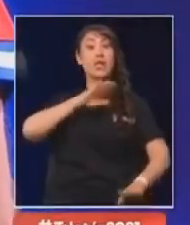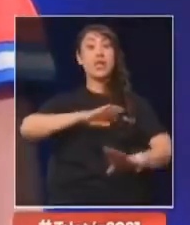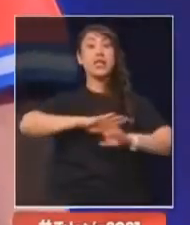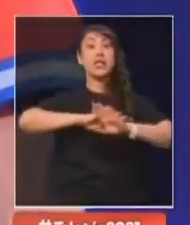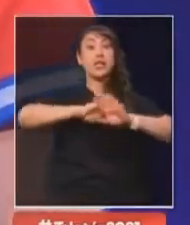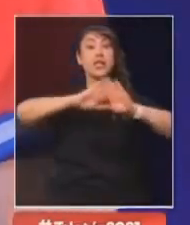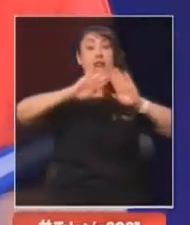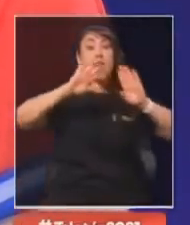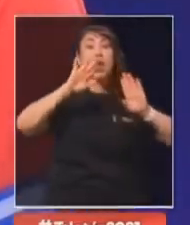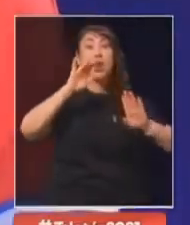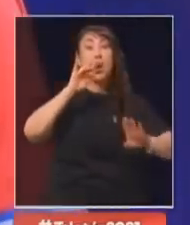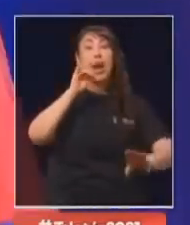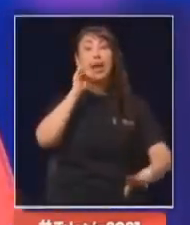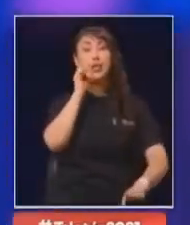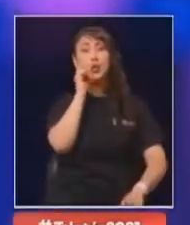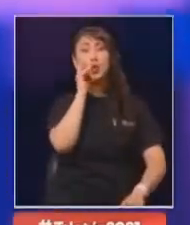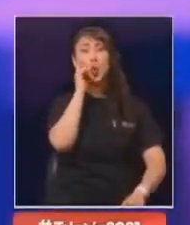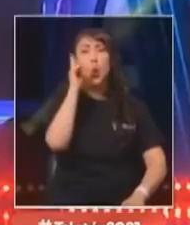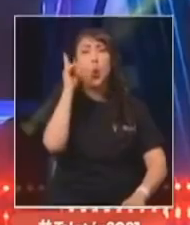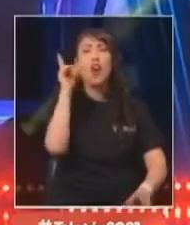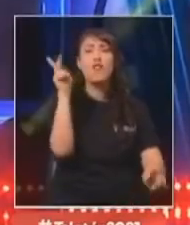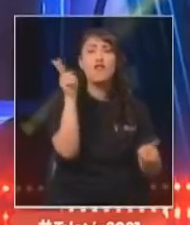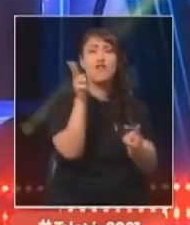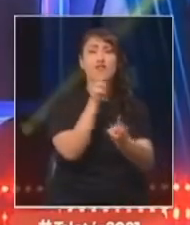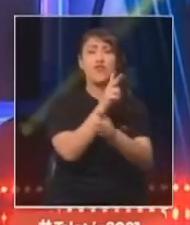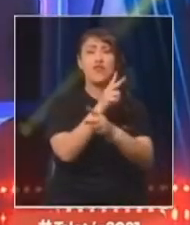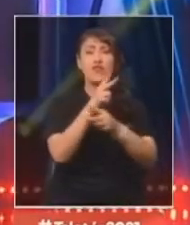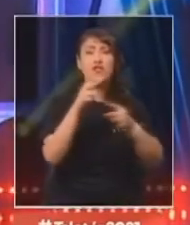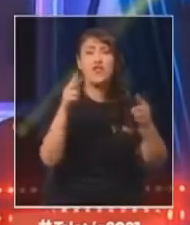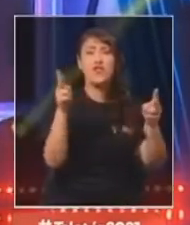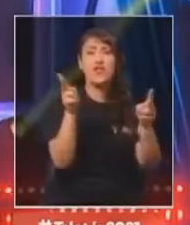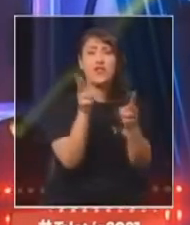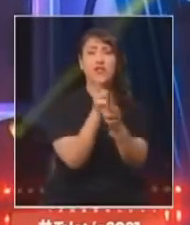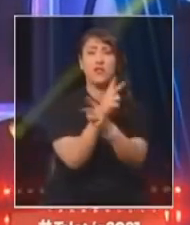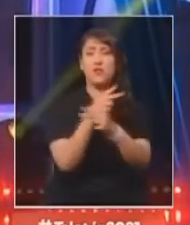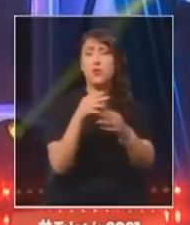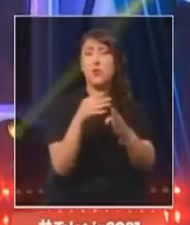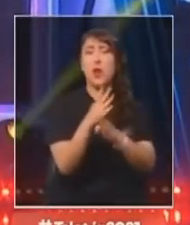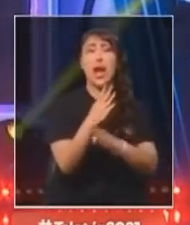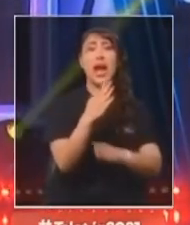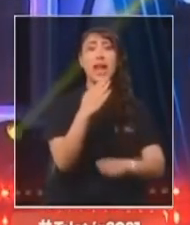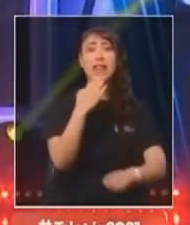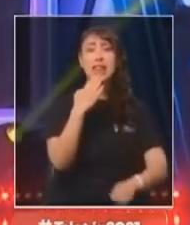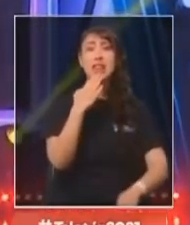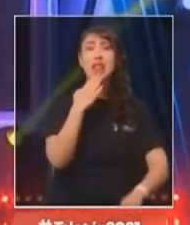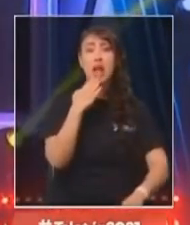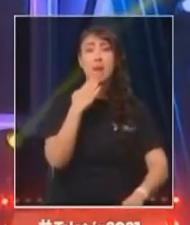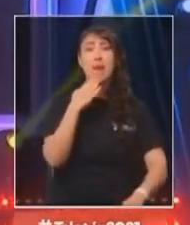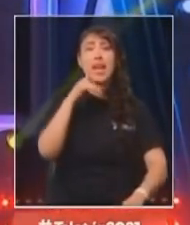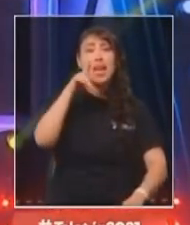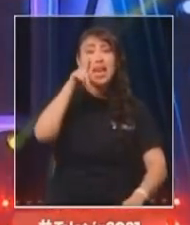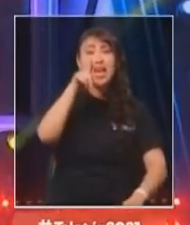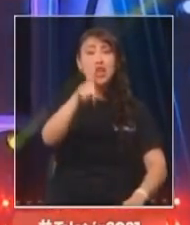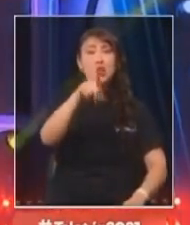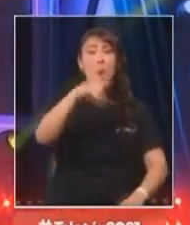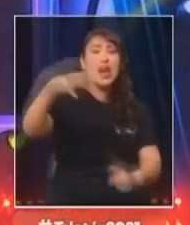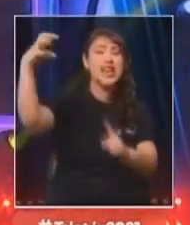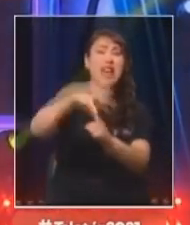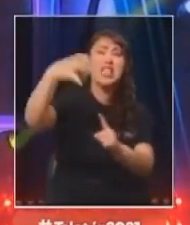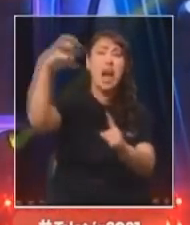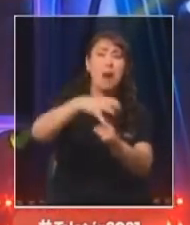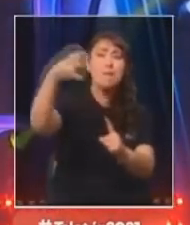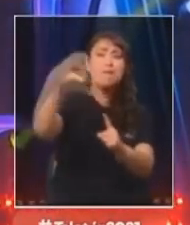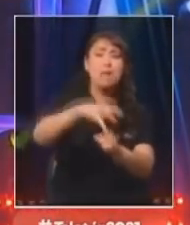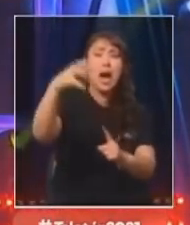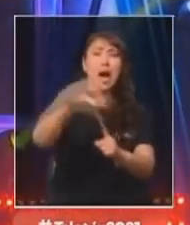azulado. Por brisa de cruz, son también. Pues y tú, Cayampa. Me